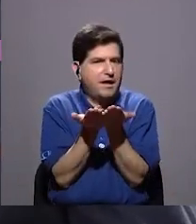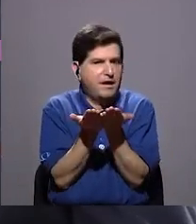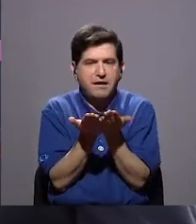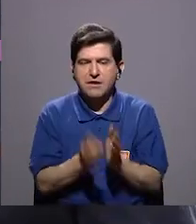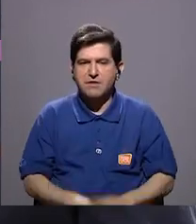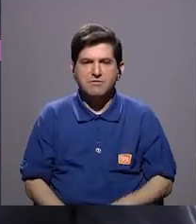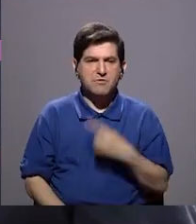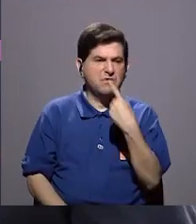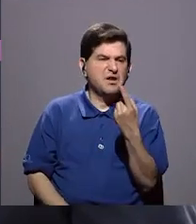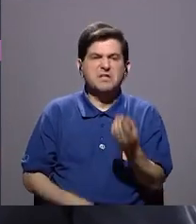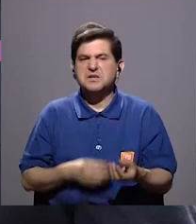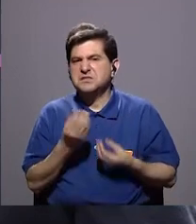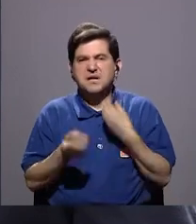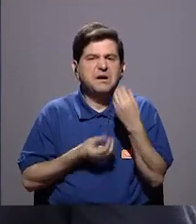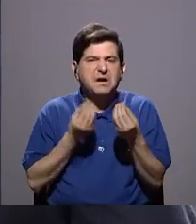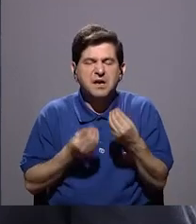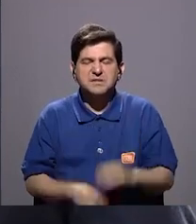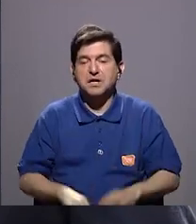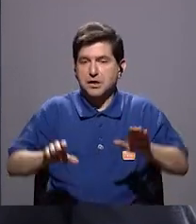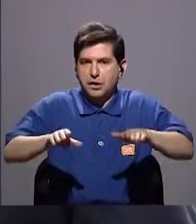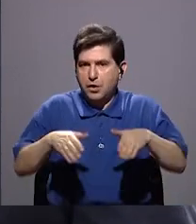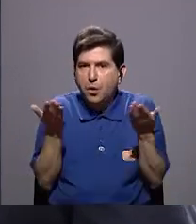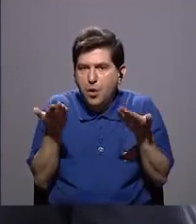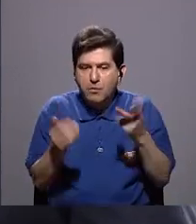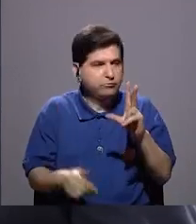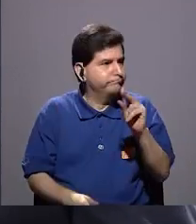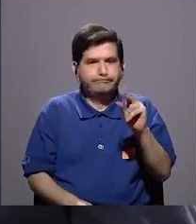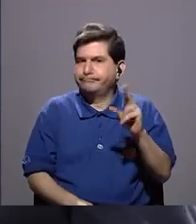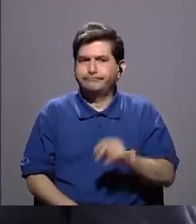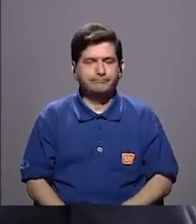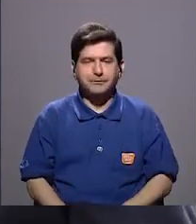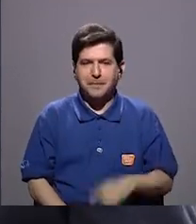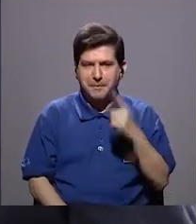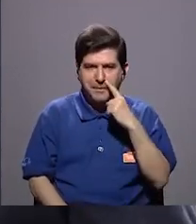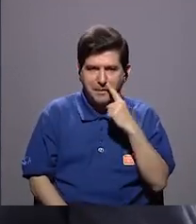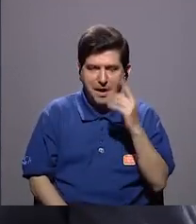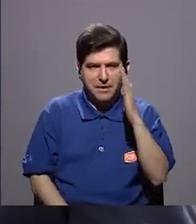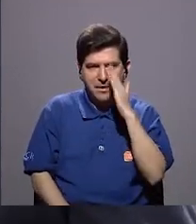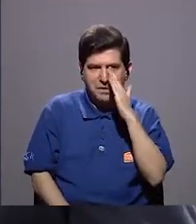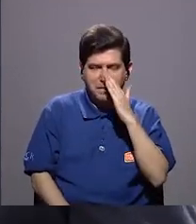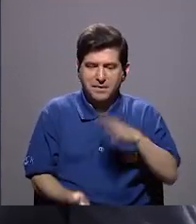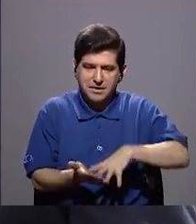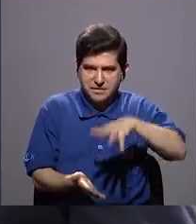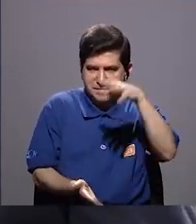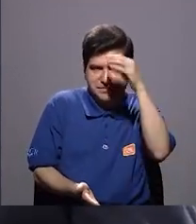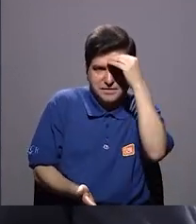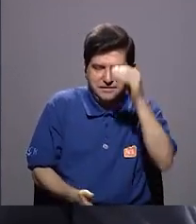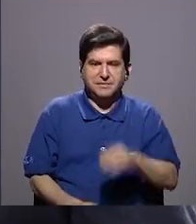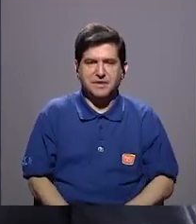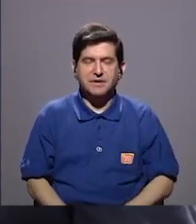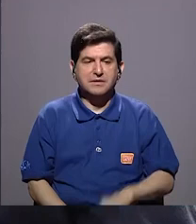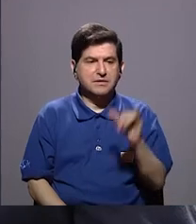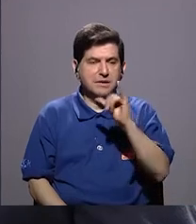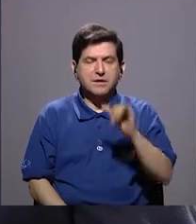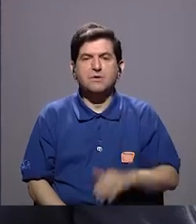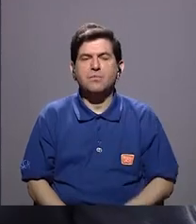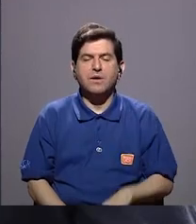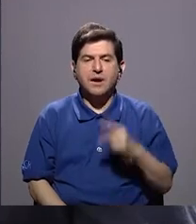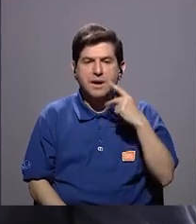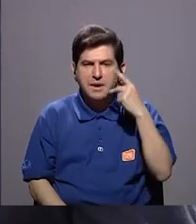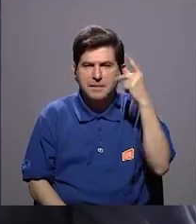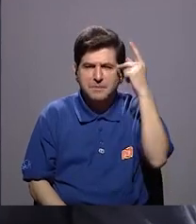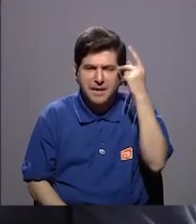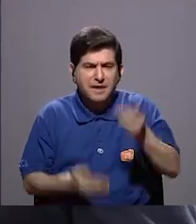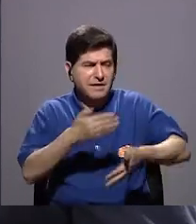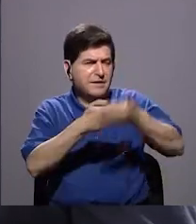manual de qué hacer y cómo hacerlo, ¿verdad? Ser papá y ser mamá vamos a aprender de cómo fueron nuestros